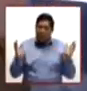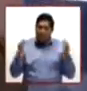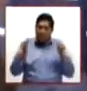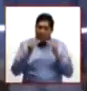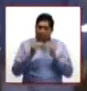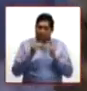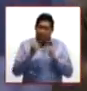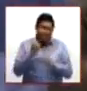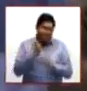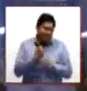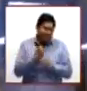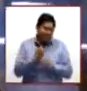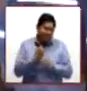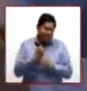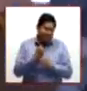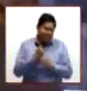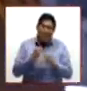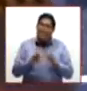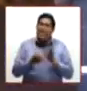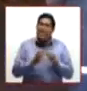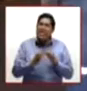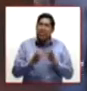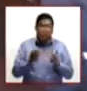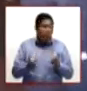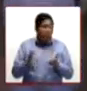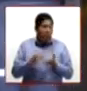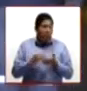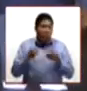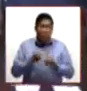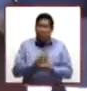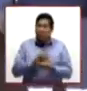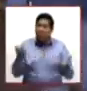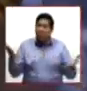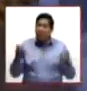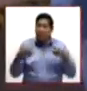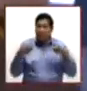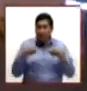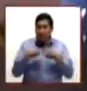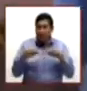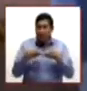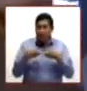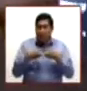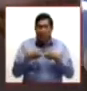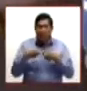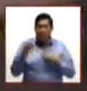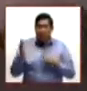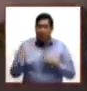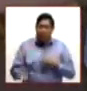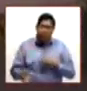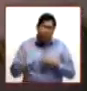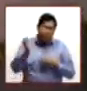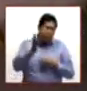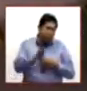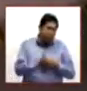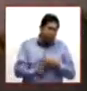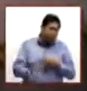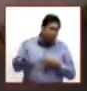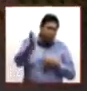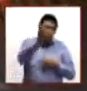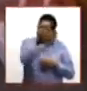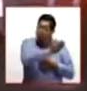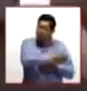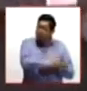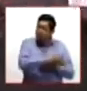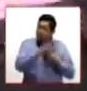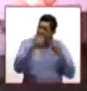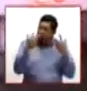trabajos importantes en este sitio para nuevamente proveer del servicio eléctrico por lo menos 3 cuadras. Estamos en este instante en la Héctor